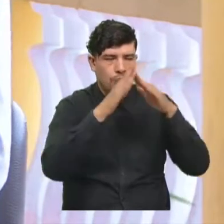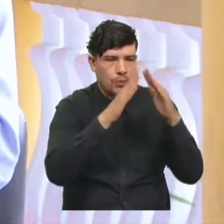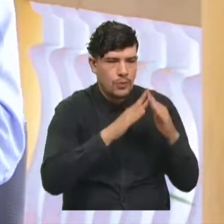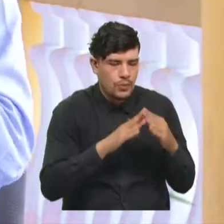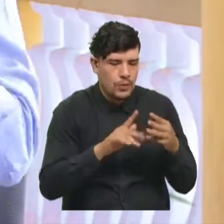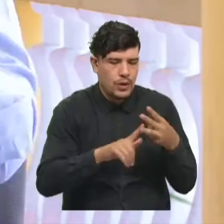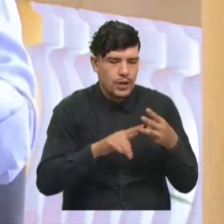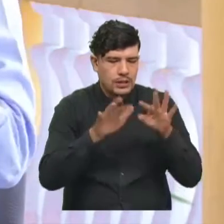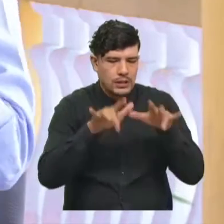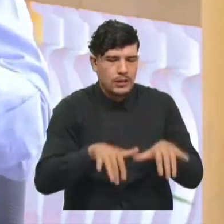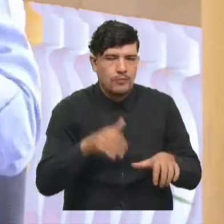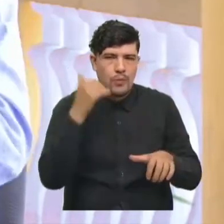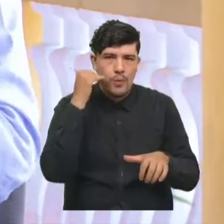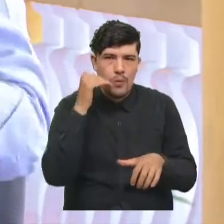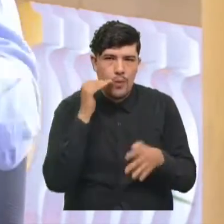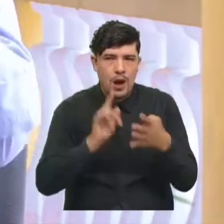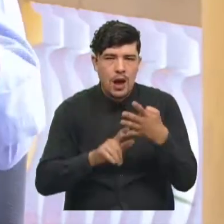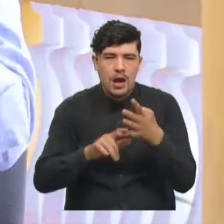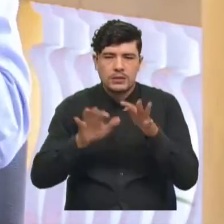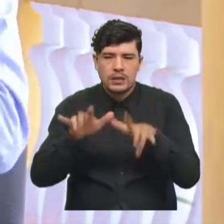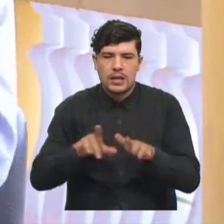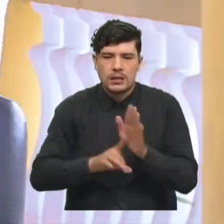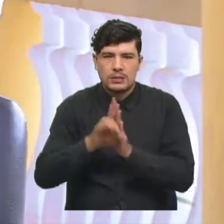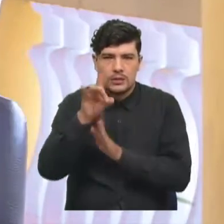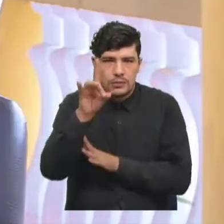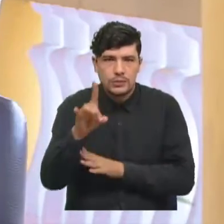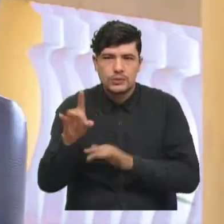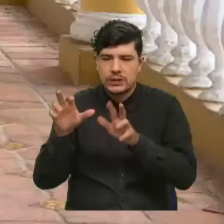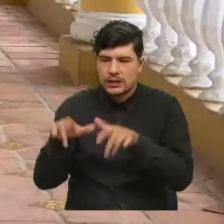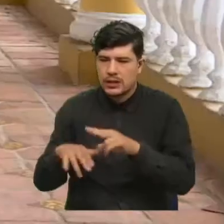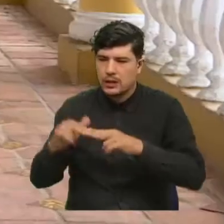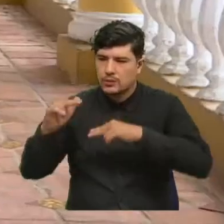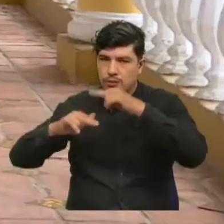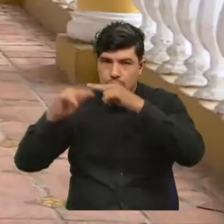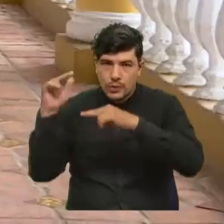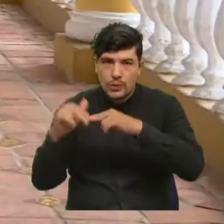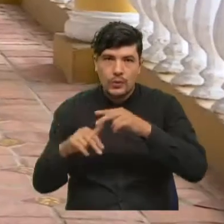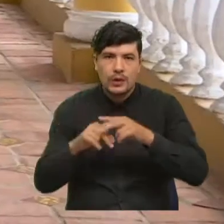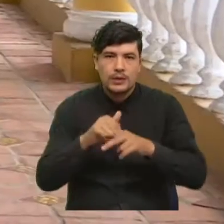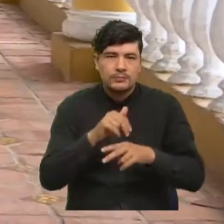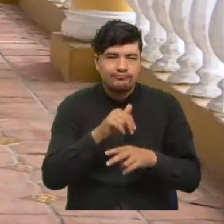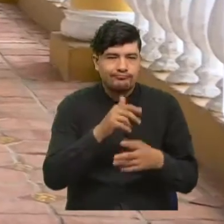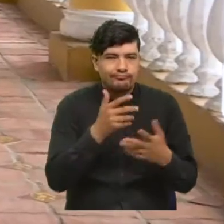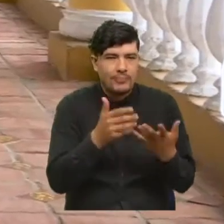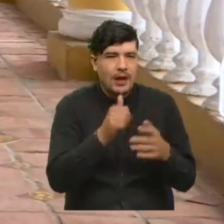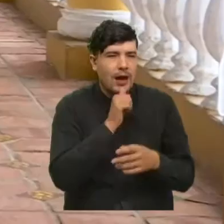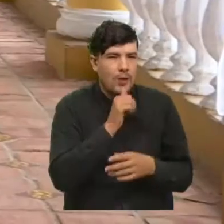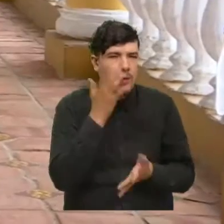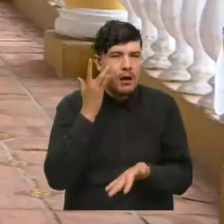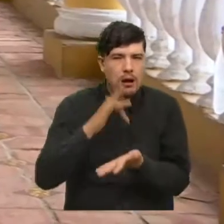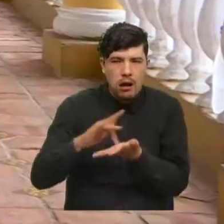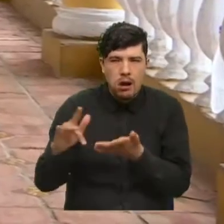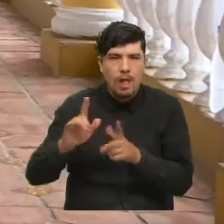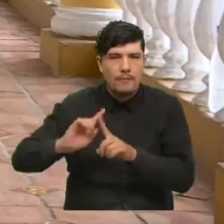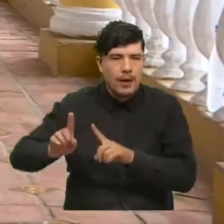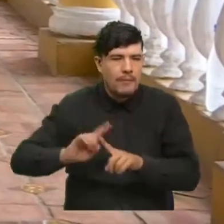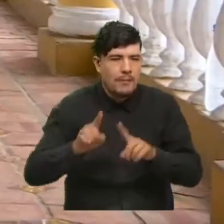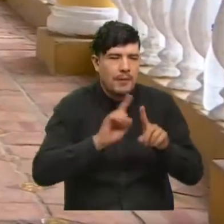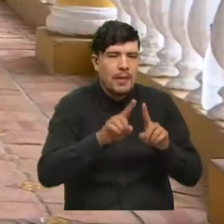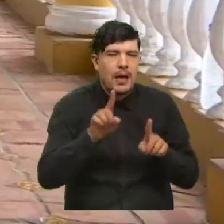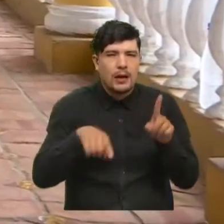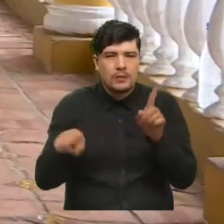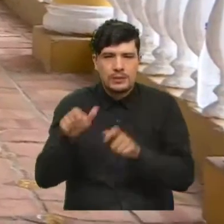de la mujer de la secretaria de desarrollo más infraestructura de agua y saneamiento básico entonces que ellos conozcan porque muchas veces ese desconocimiento